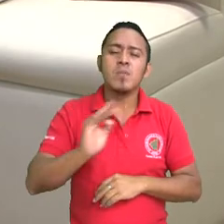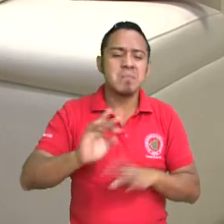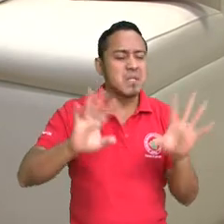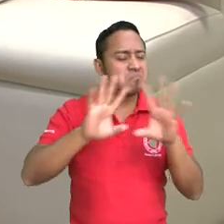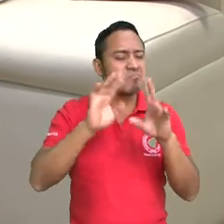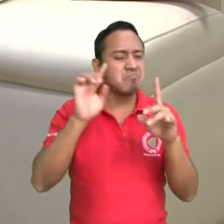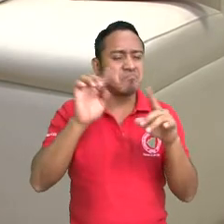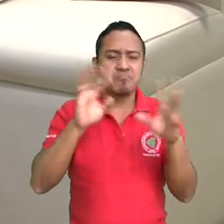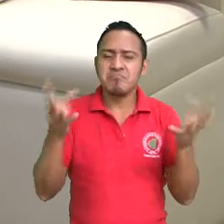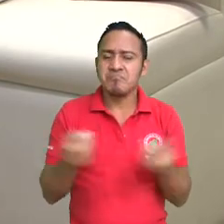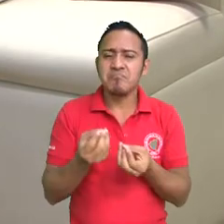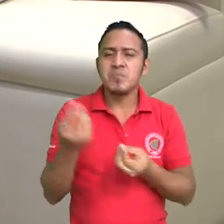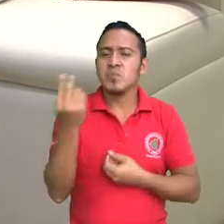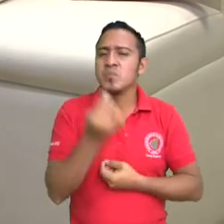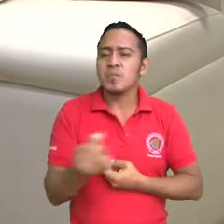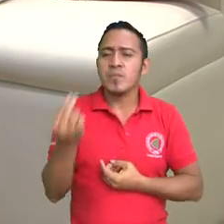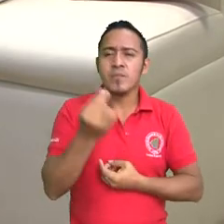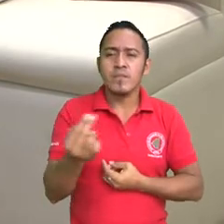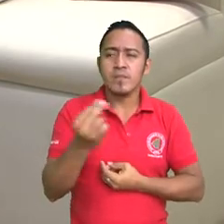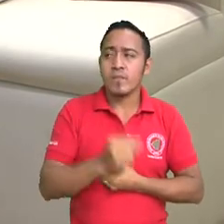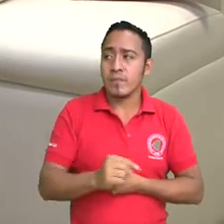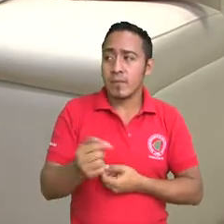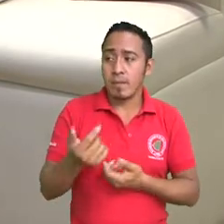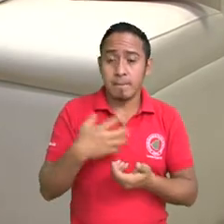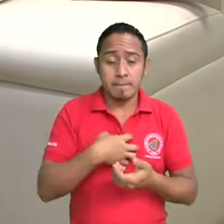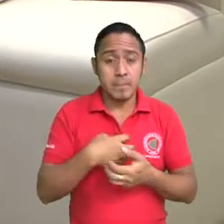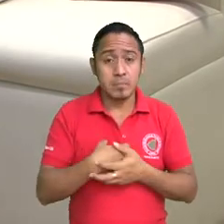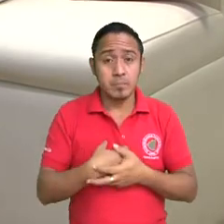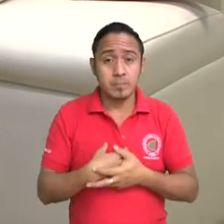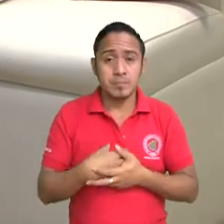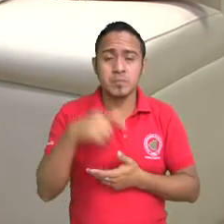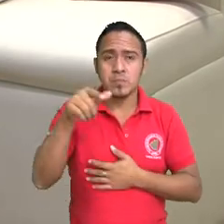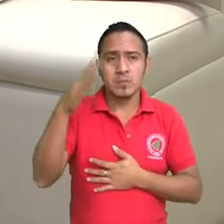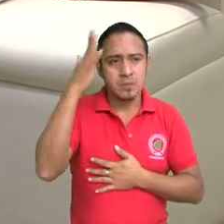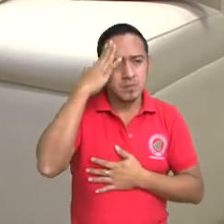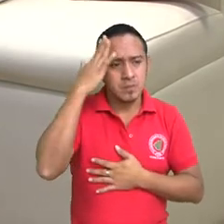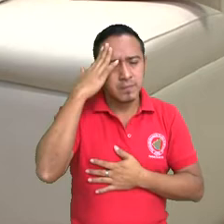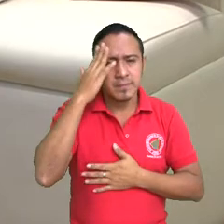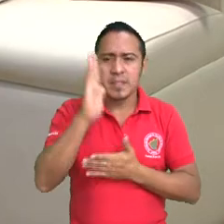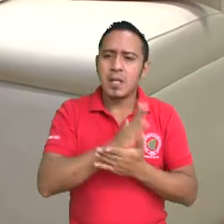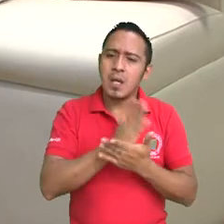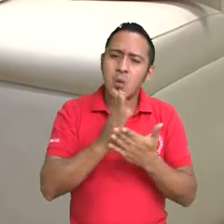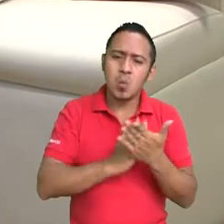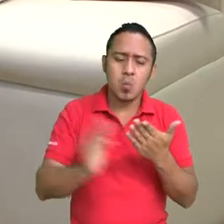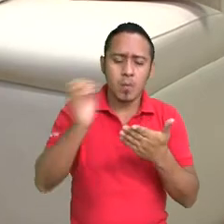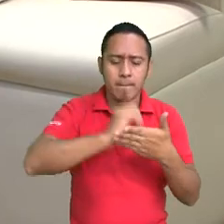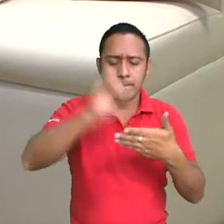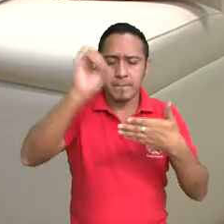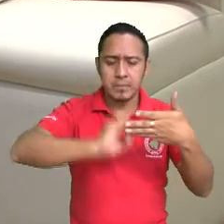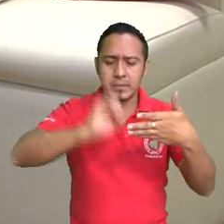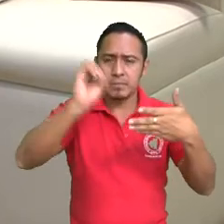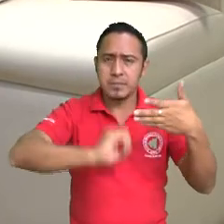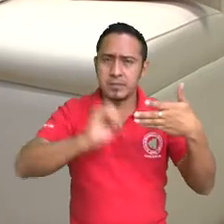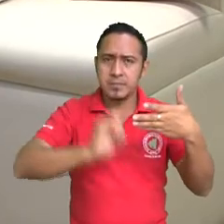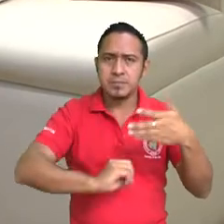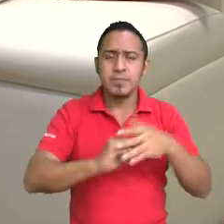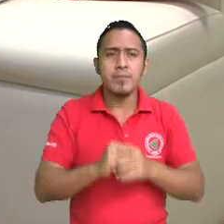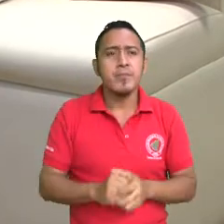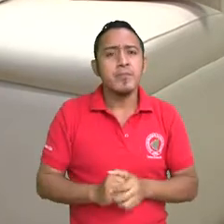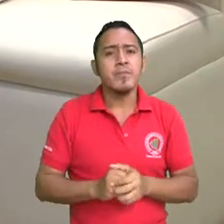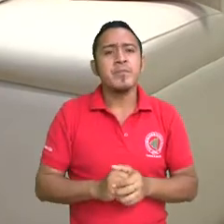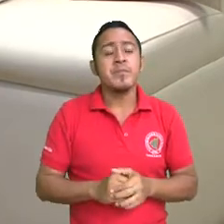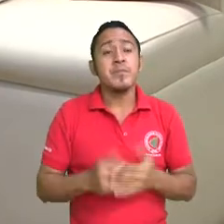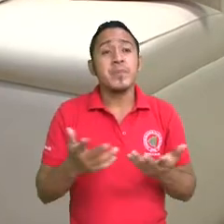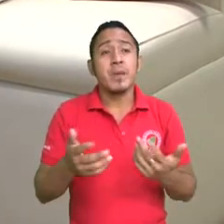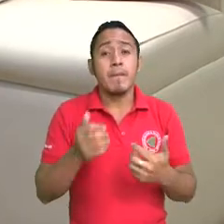¿cómo está el uso de lente en el mundo? Ustedes deben de manejar alguna estadística, algún número. Obviamente,